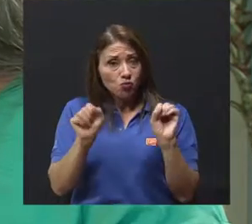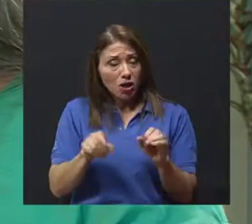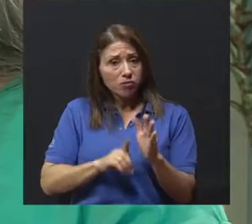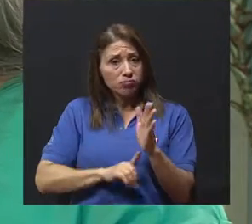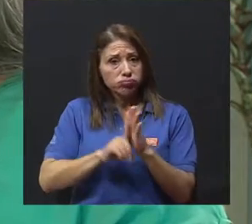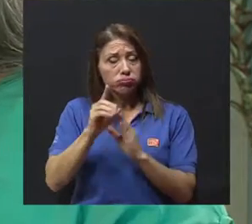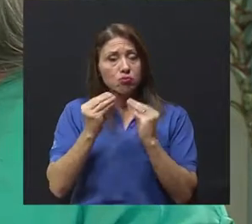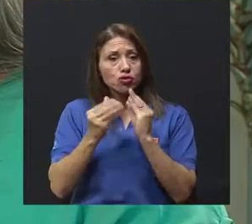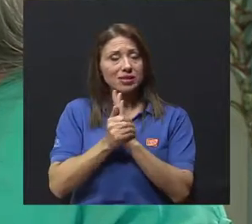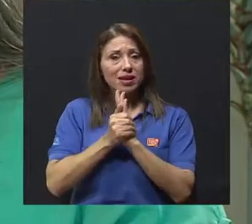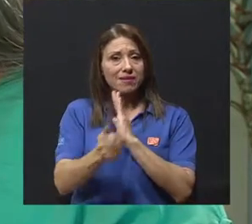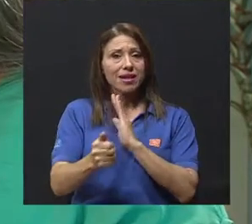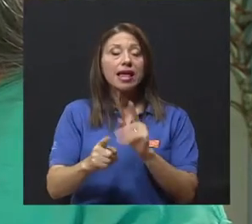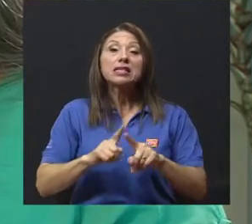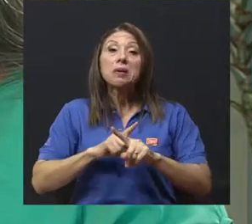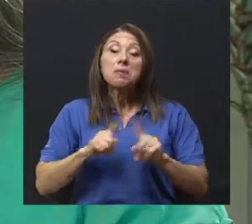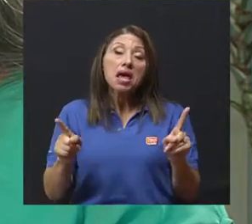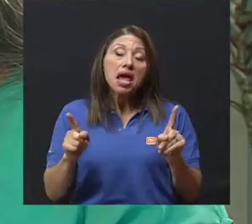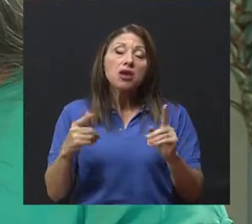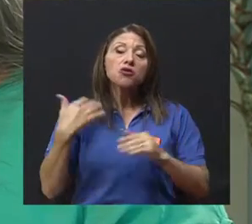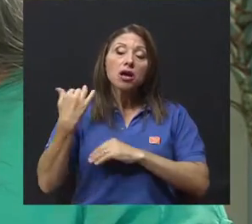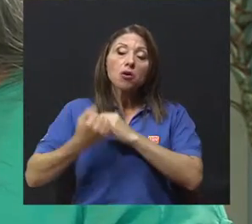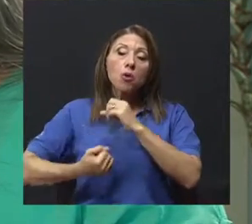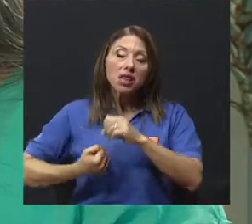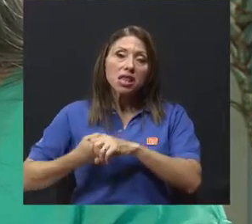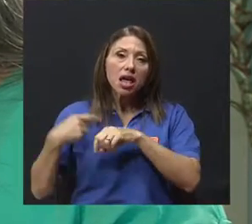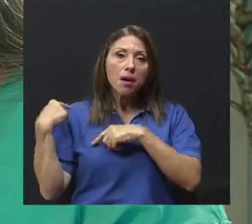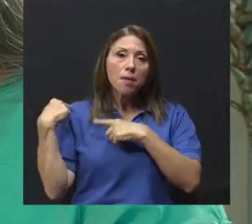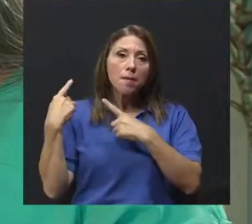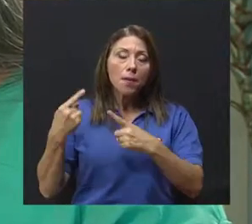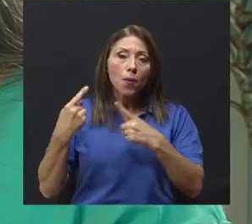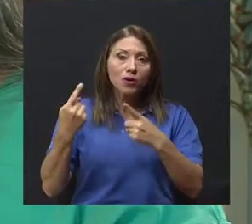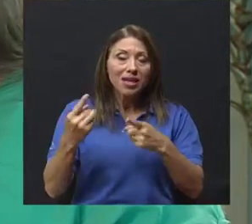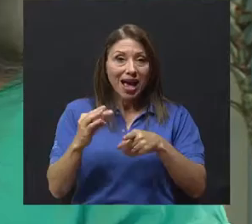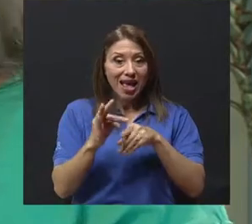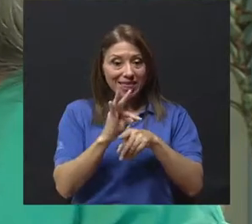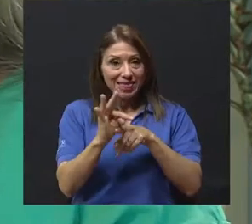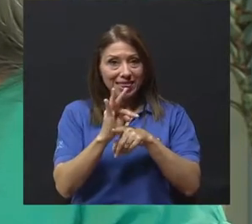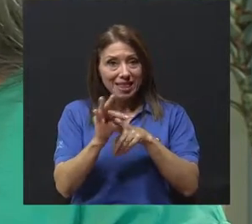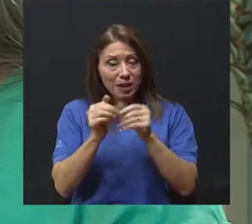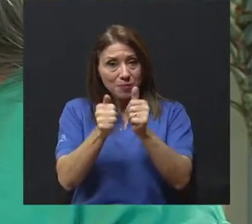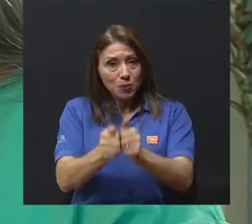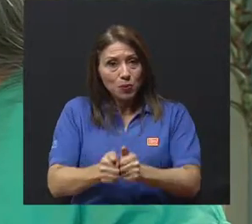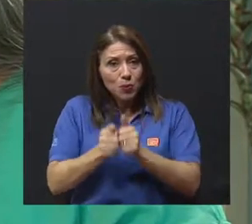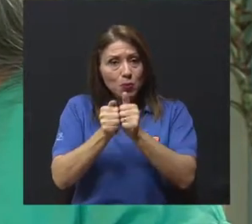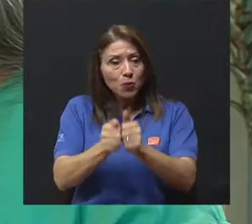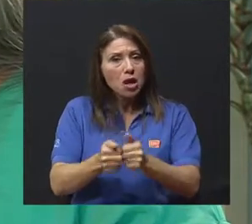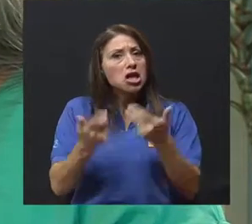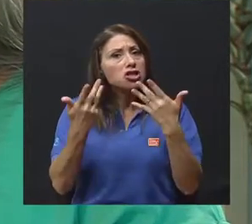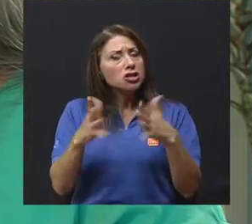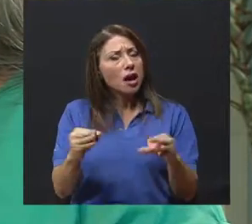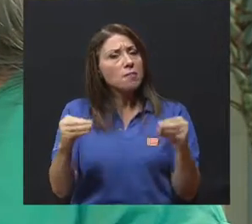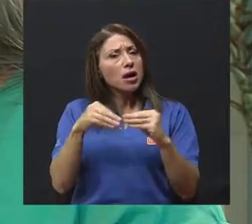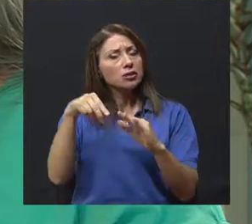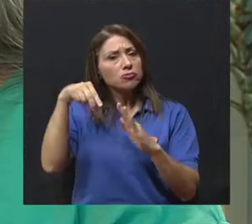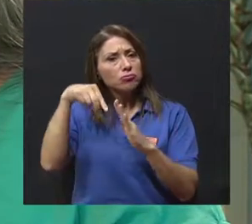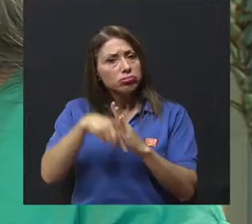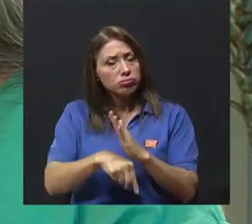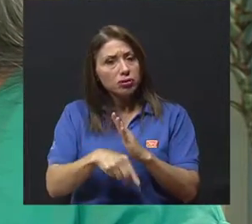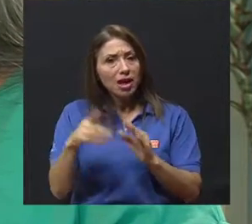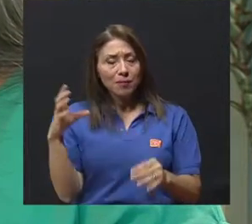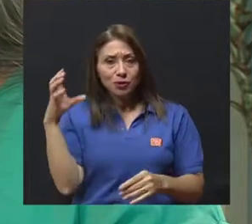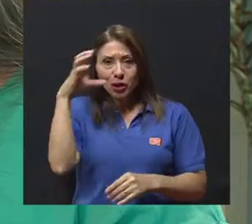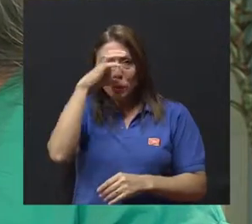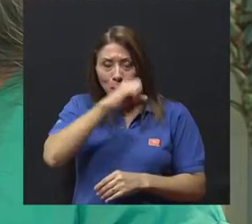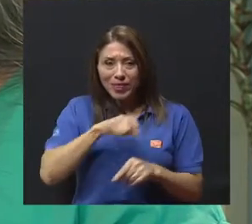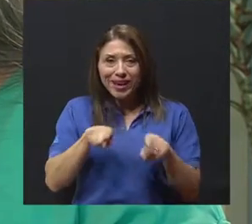habilidades pero con el tiempo la equinoterapia ha crecido más y hemos nos hemos dado cuenta que